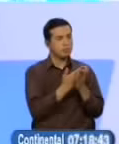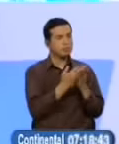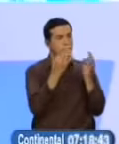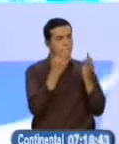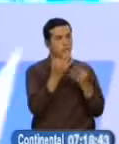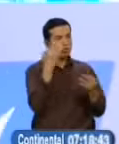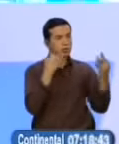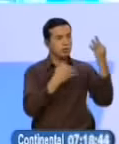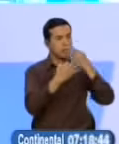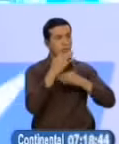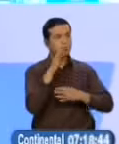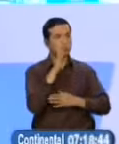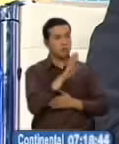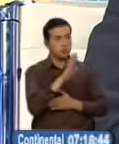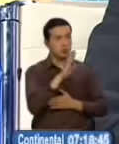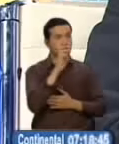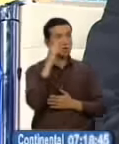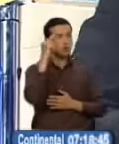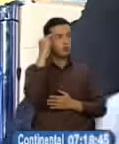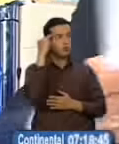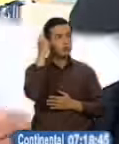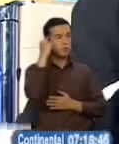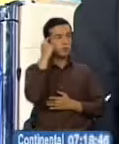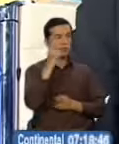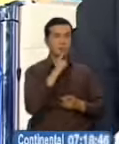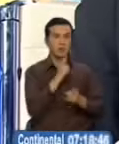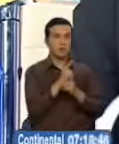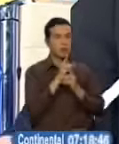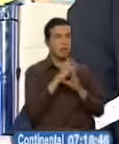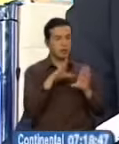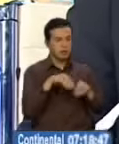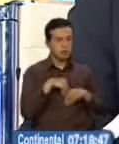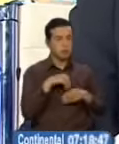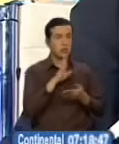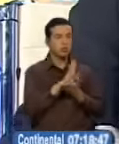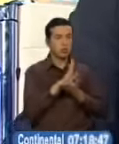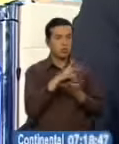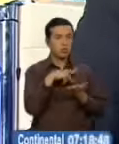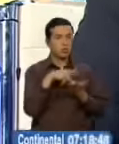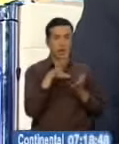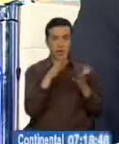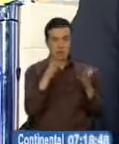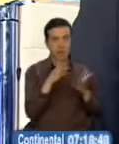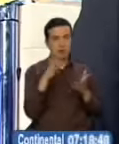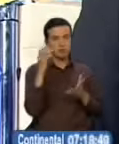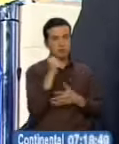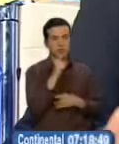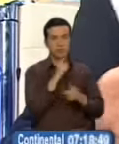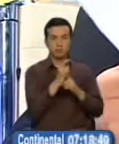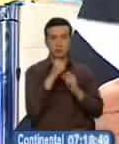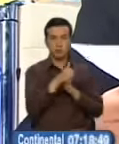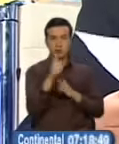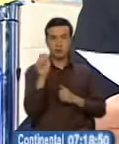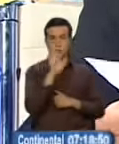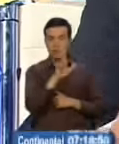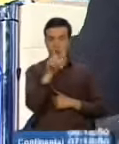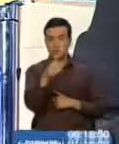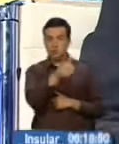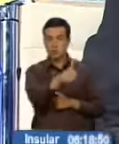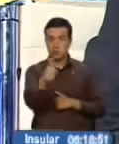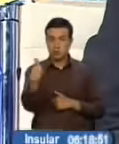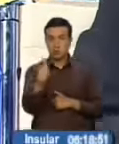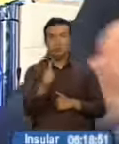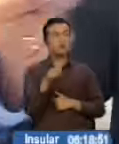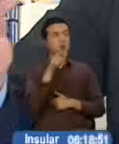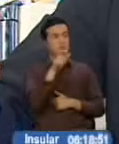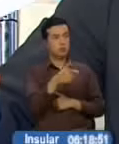habernos explicado cuál es el racionale para no haber asegurado las escuelas. Las conclusiones, como digo siempre, las sacan los ciudadanos y en